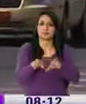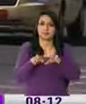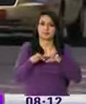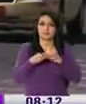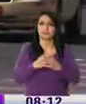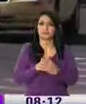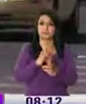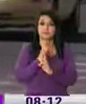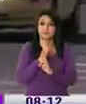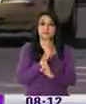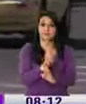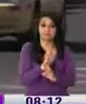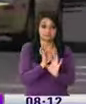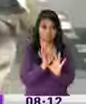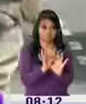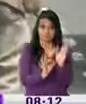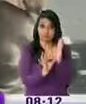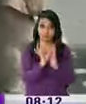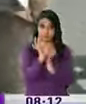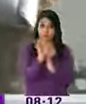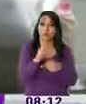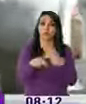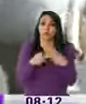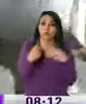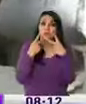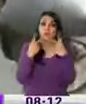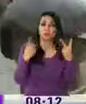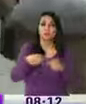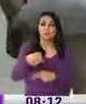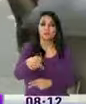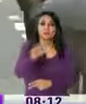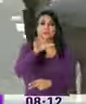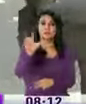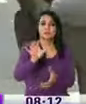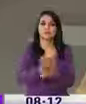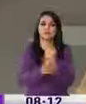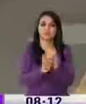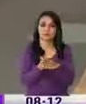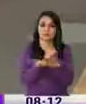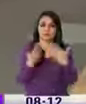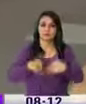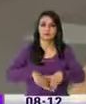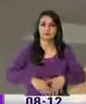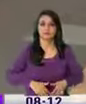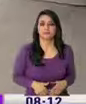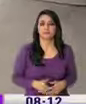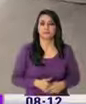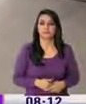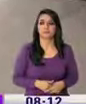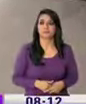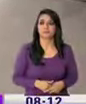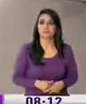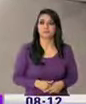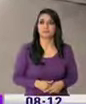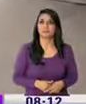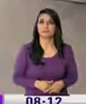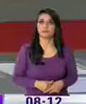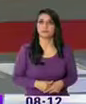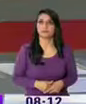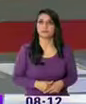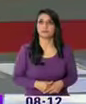de idoneidad de los aspirantes se harán públicos el próximo 30 de noviembre. En Quito informó Adriana